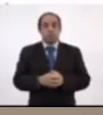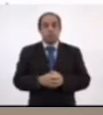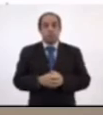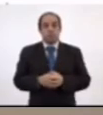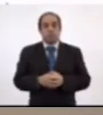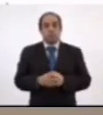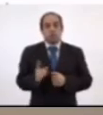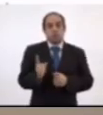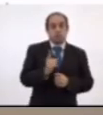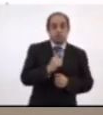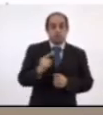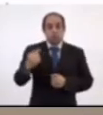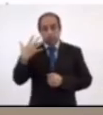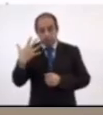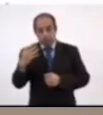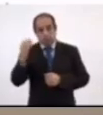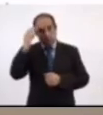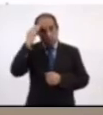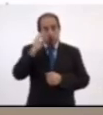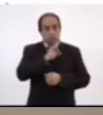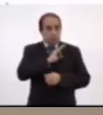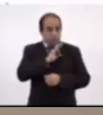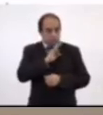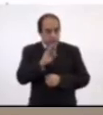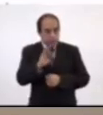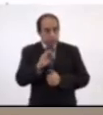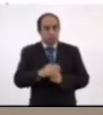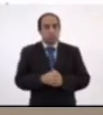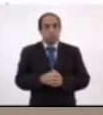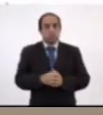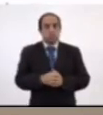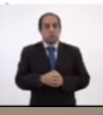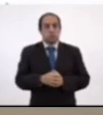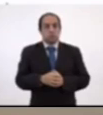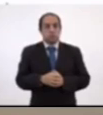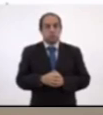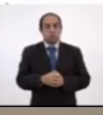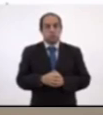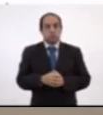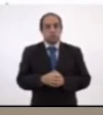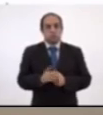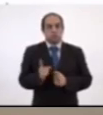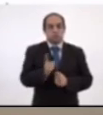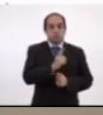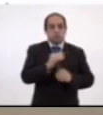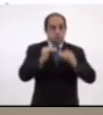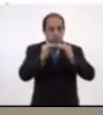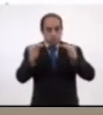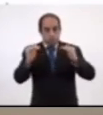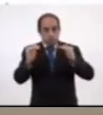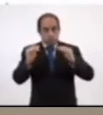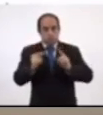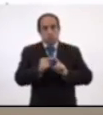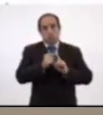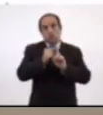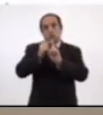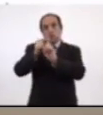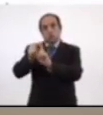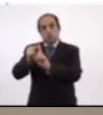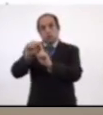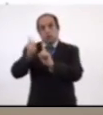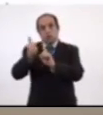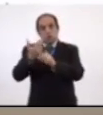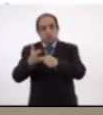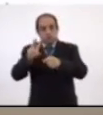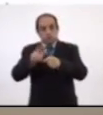tránsito para 5 camas para poder transitar, estabilizar y referir a